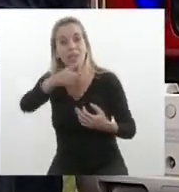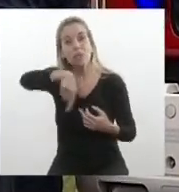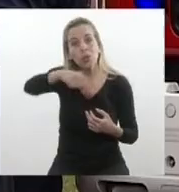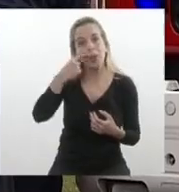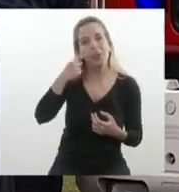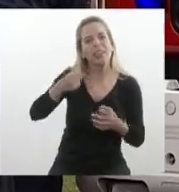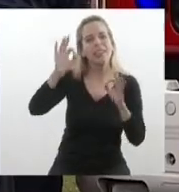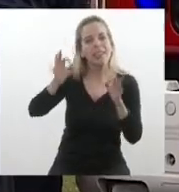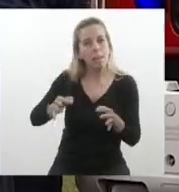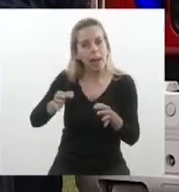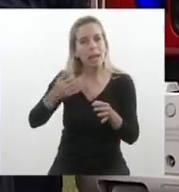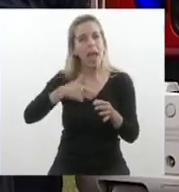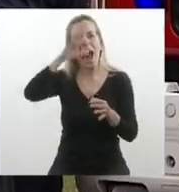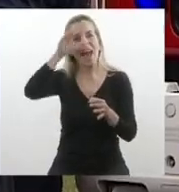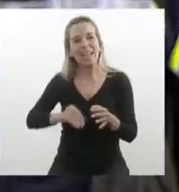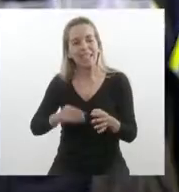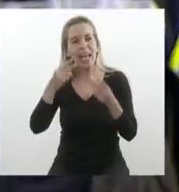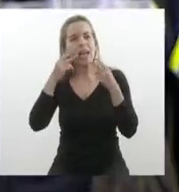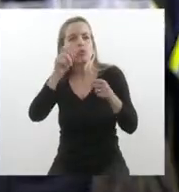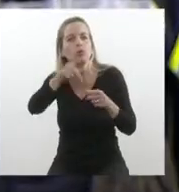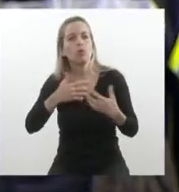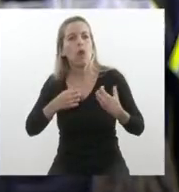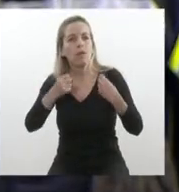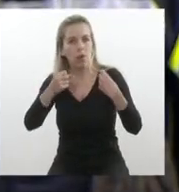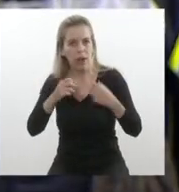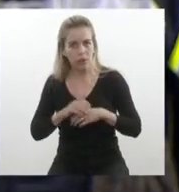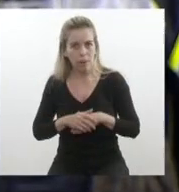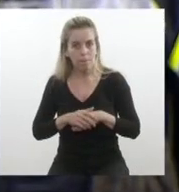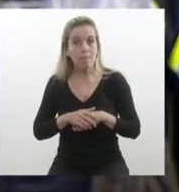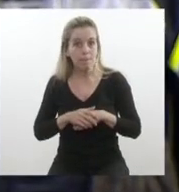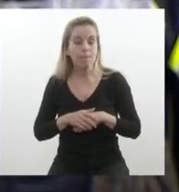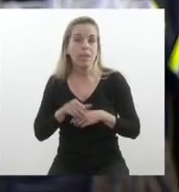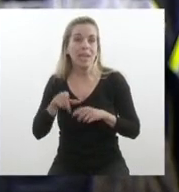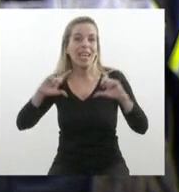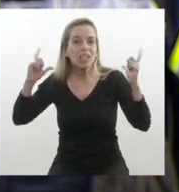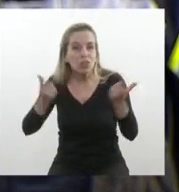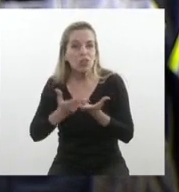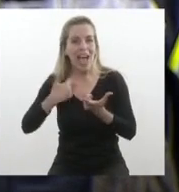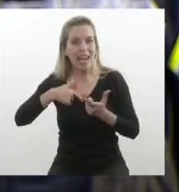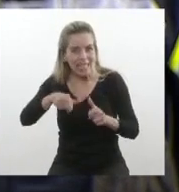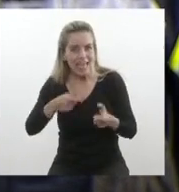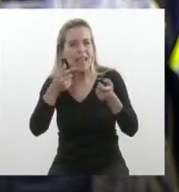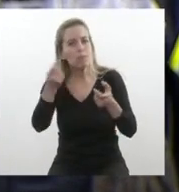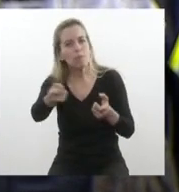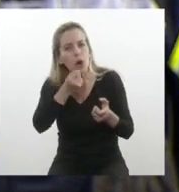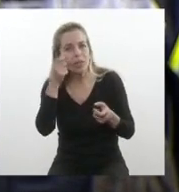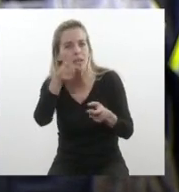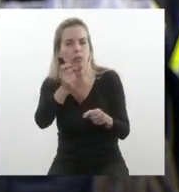Argentina que reconoce el enorme esfuerzo que ustedes hacen y que valora el enorme esfuerzo que ustedes